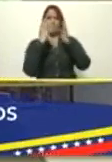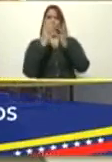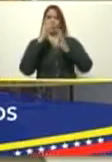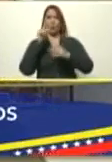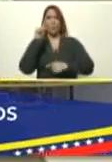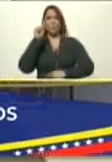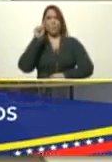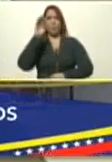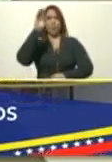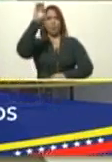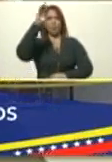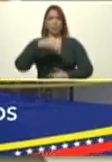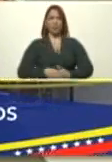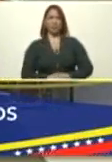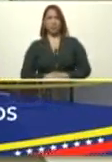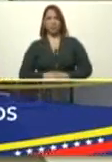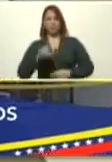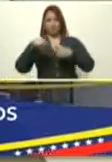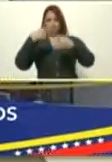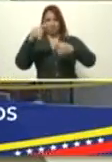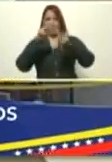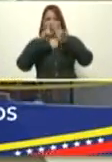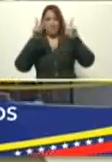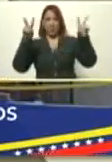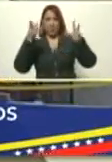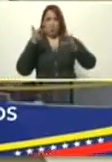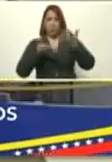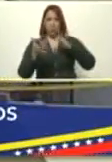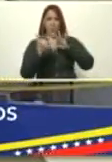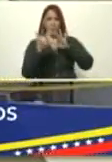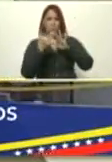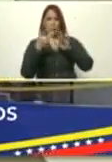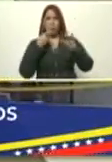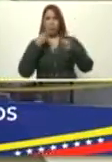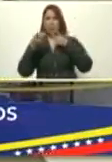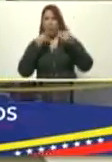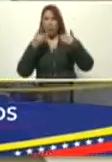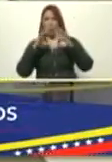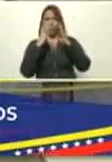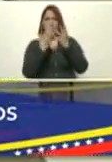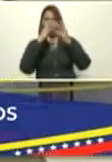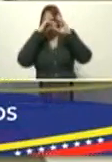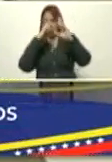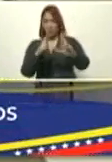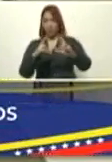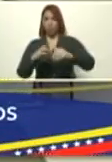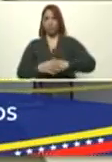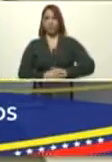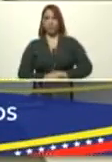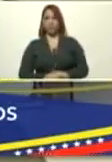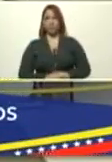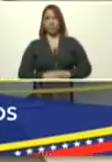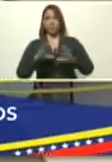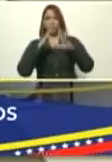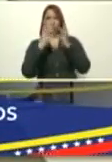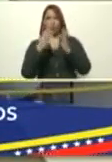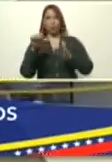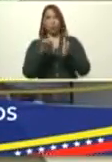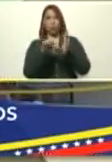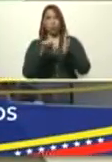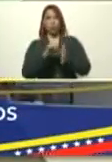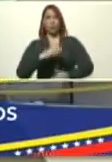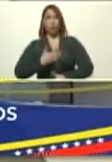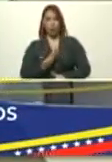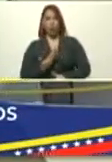mañana, mundo de paz, mundo multipolar, mundo de diálogo, mundo de respeto, mundo donde podamos